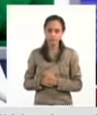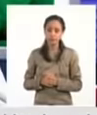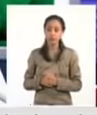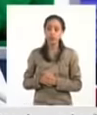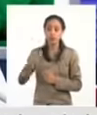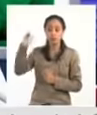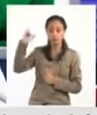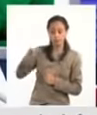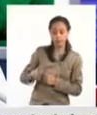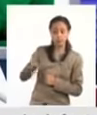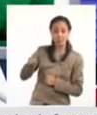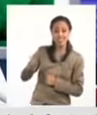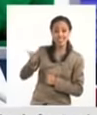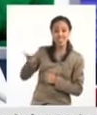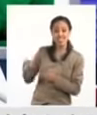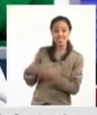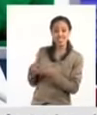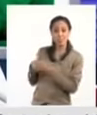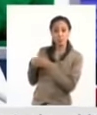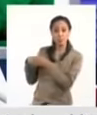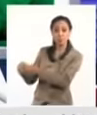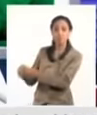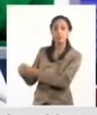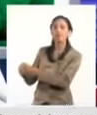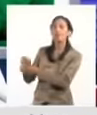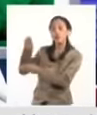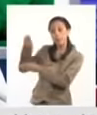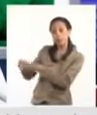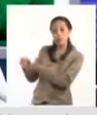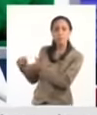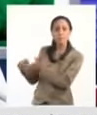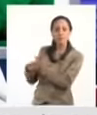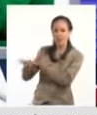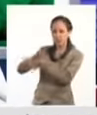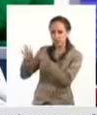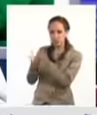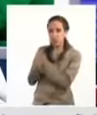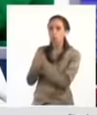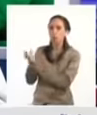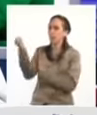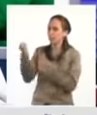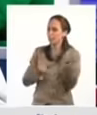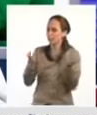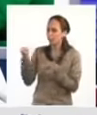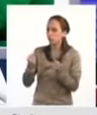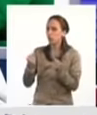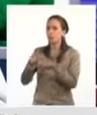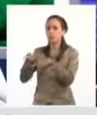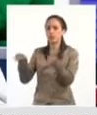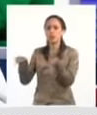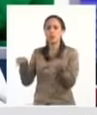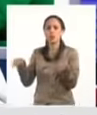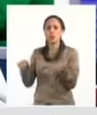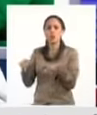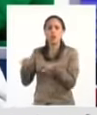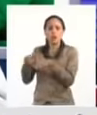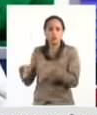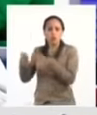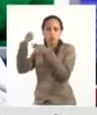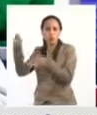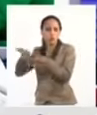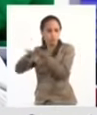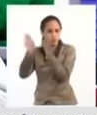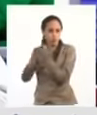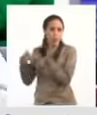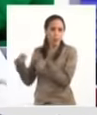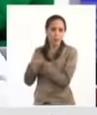paquete de alojamiento, del transporte y demás. Eso después se incrementó, que